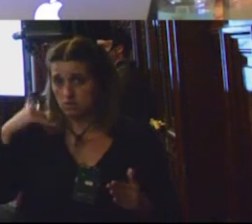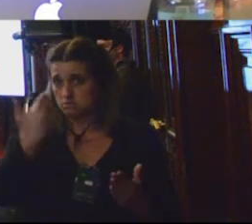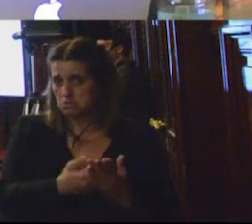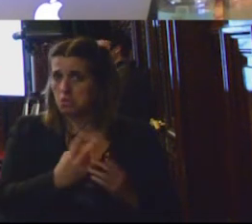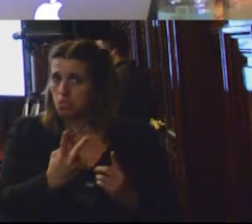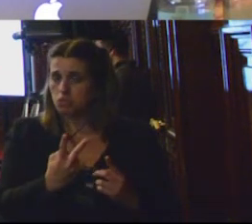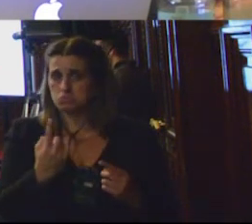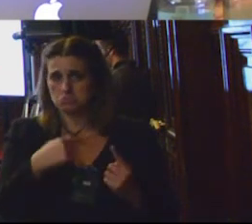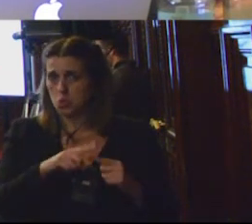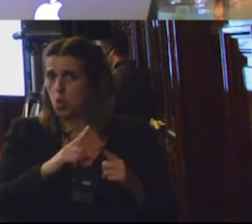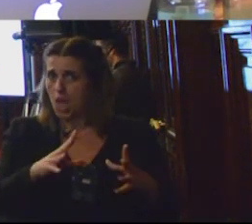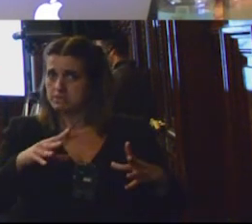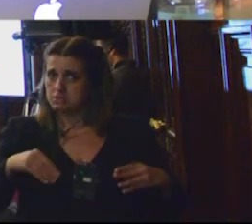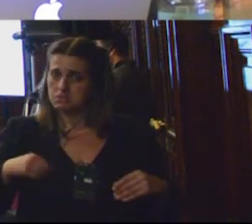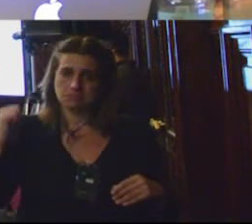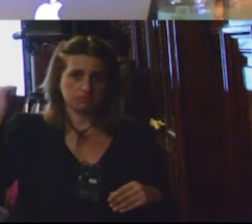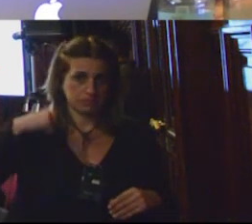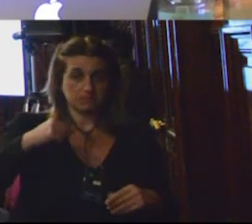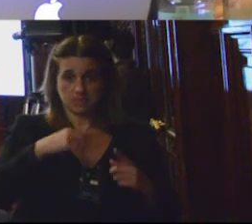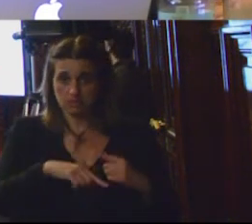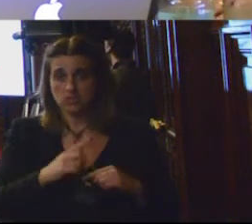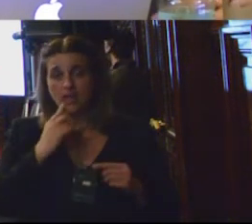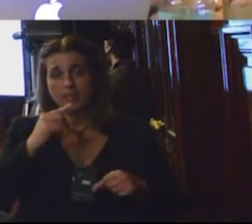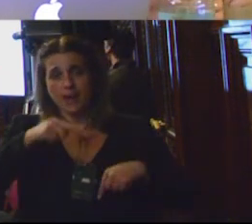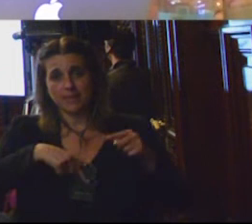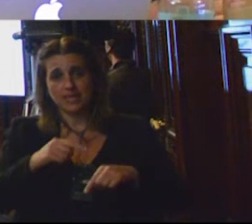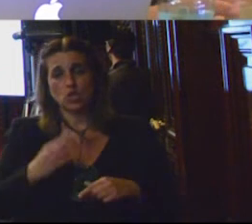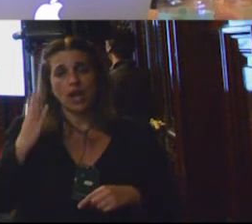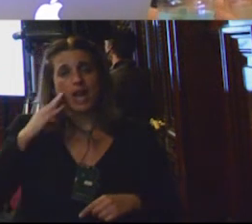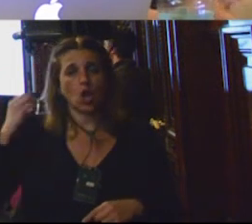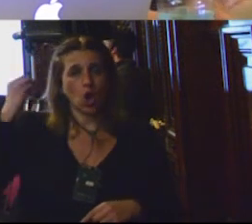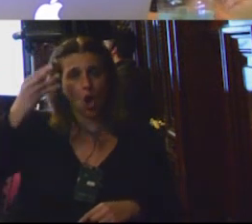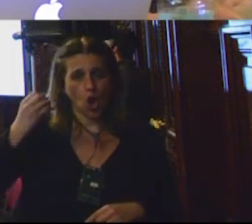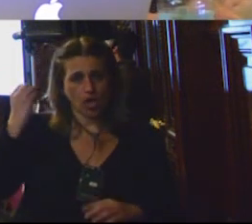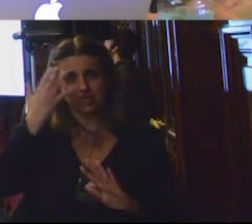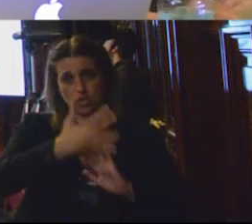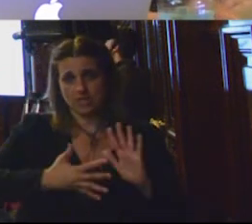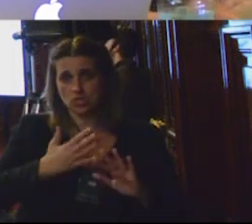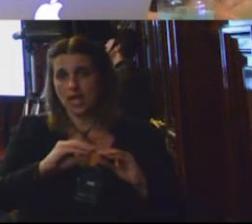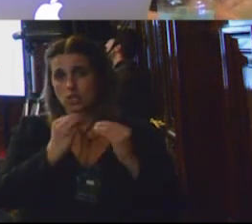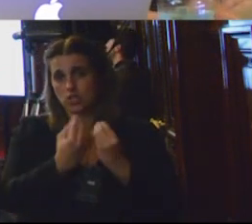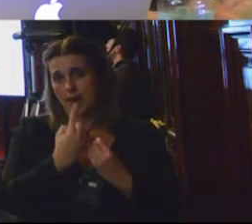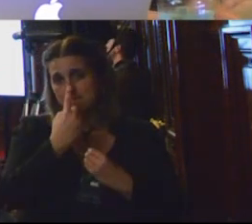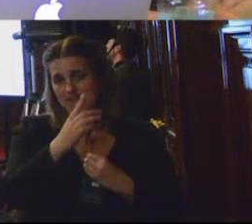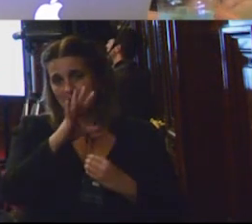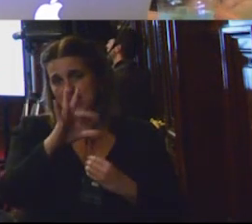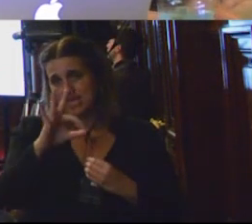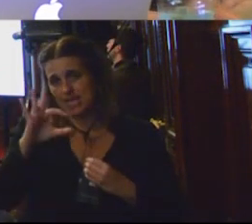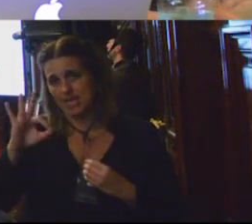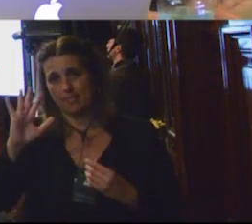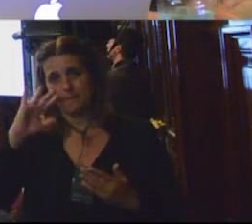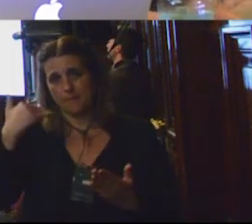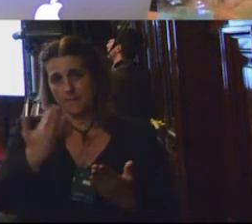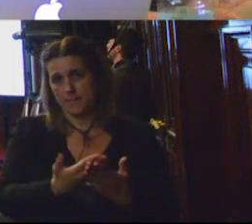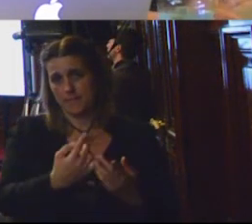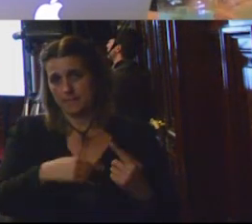acatadas, durante la tramitación en el Congreso Nacional se presentaron más de 1.500 enmiendas a este proyecto de ley, un récord